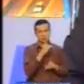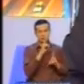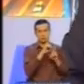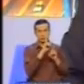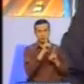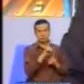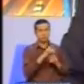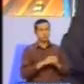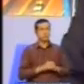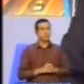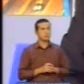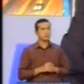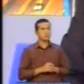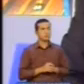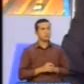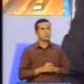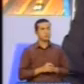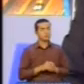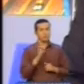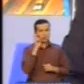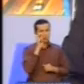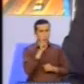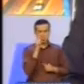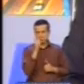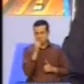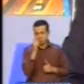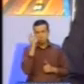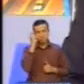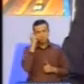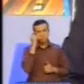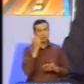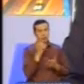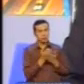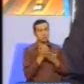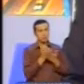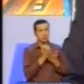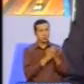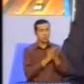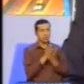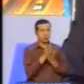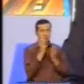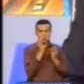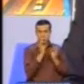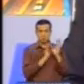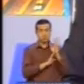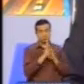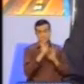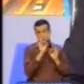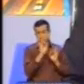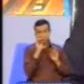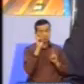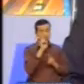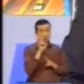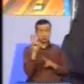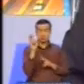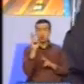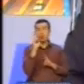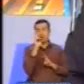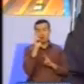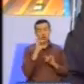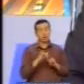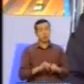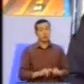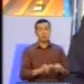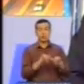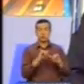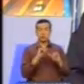integrales. Pero el turismo está bien y creo que el Ecuador ha ido por buen camino y ha avanzado y ha crecido en el sector turístico. Ojalá que lleguemos